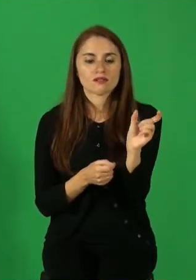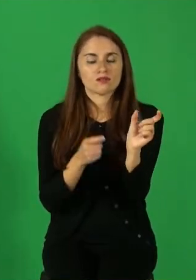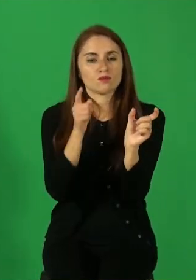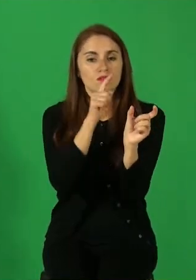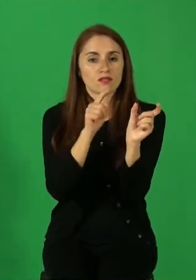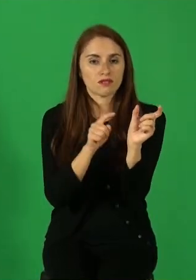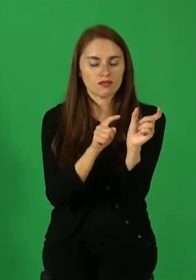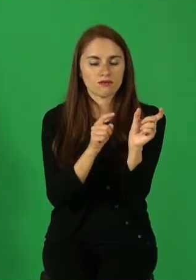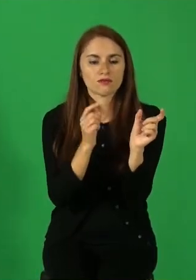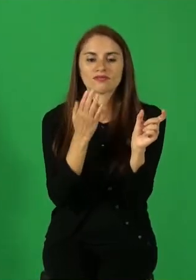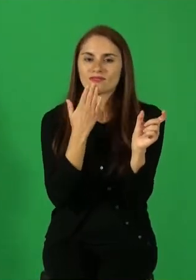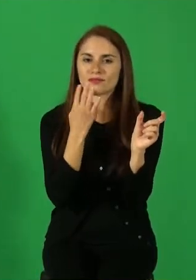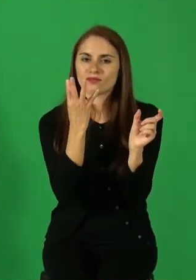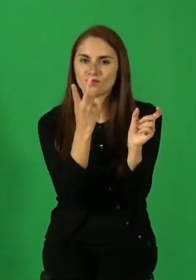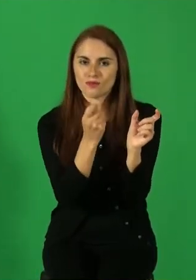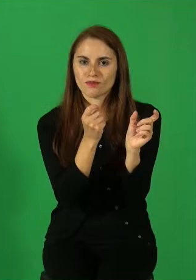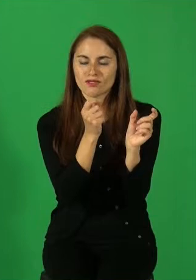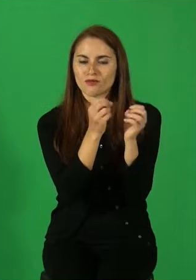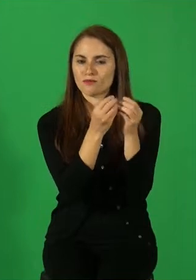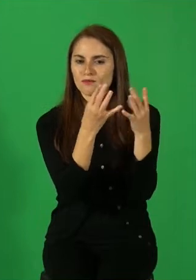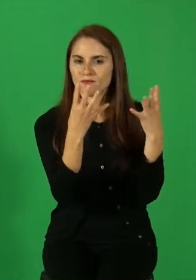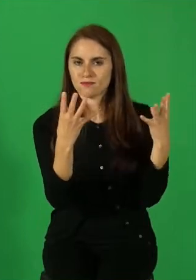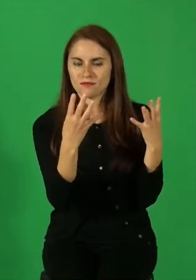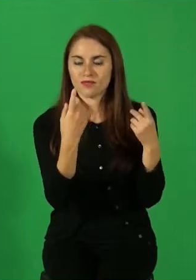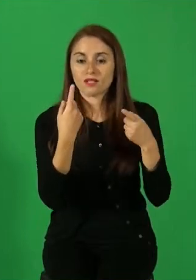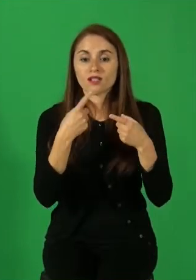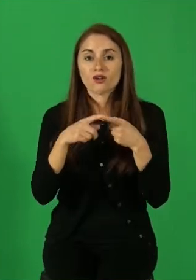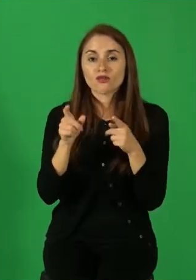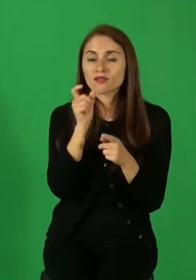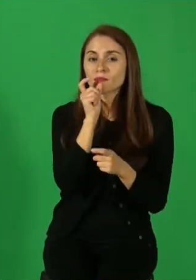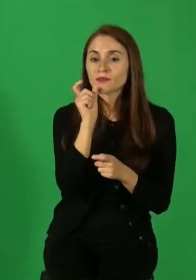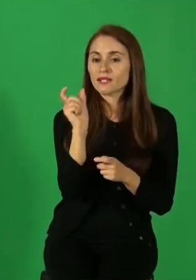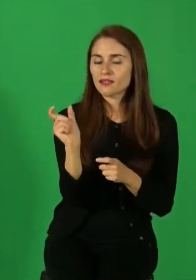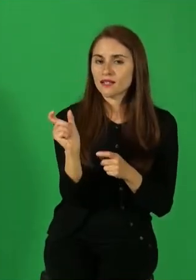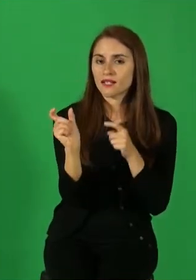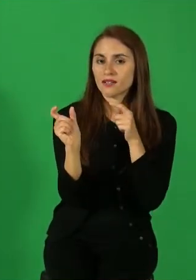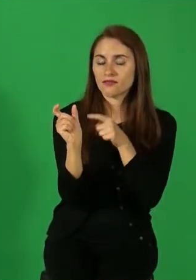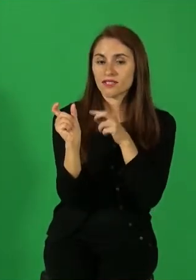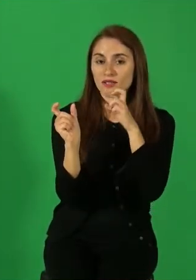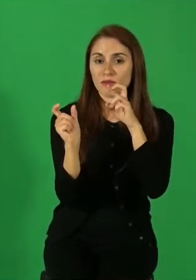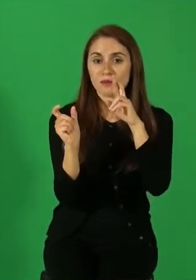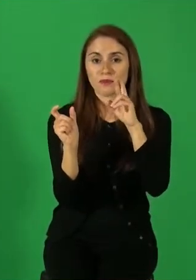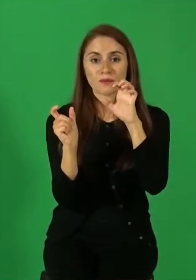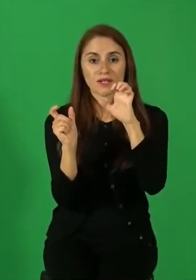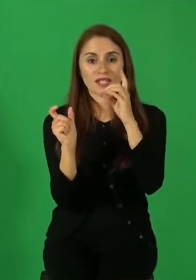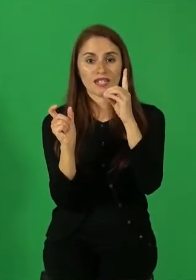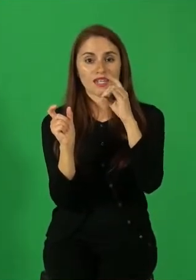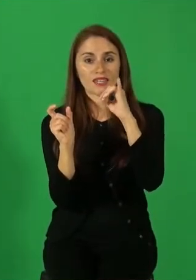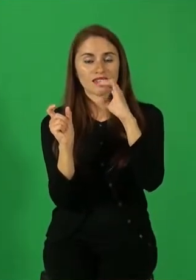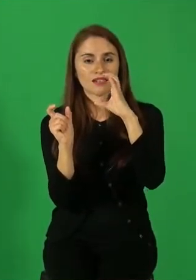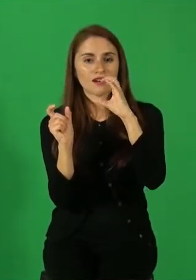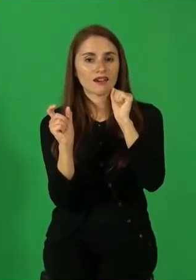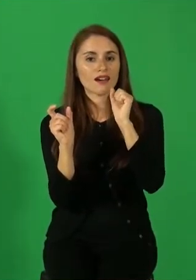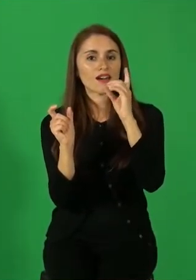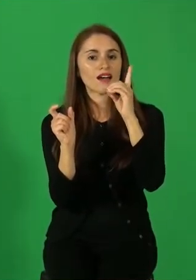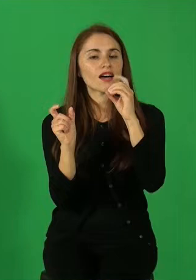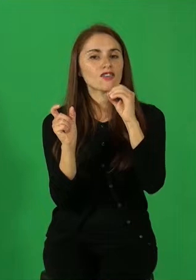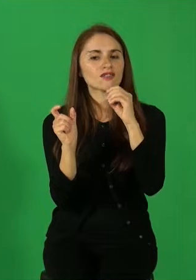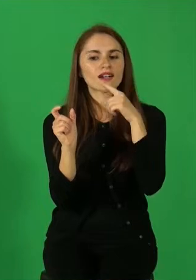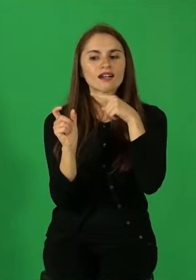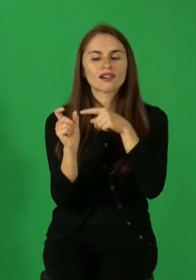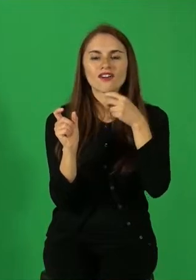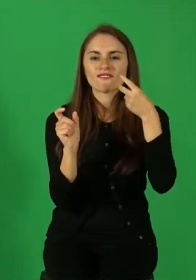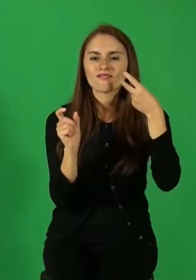plural. Ahora nos vamos a la palabra principal del predicado. En este caso, trabajan. Es un